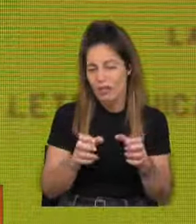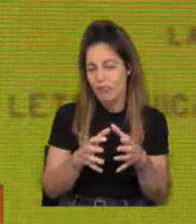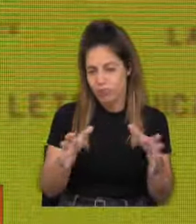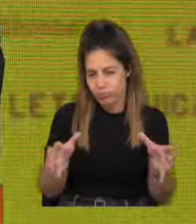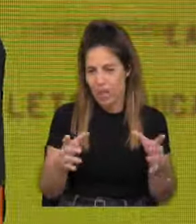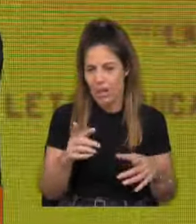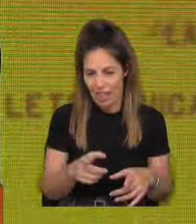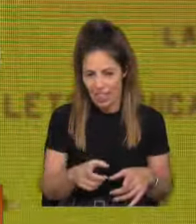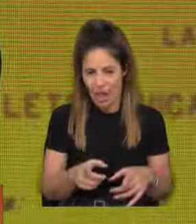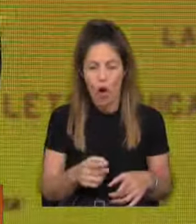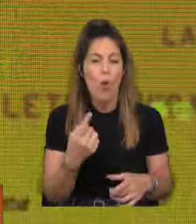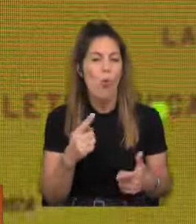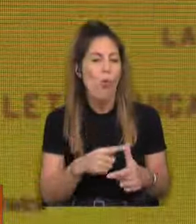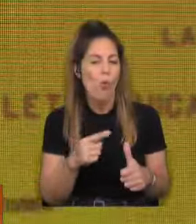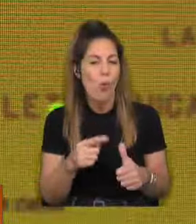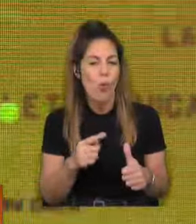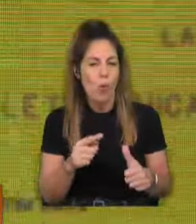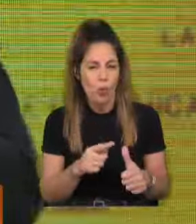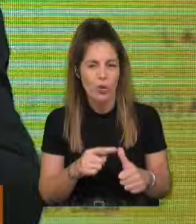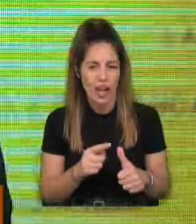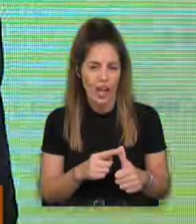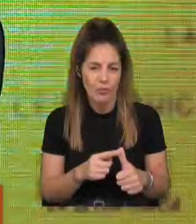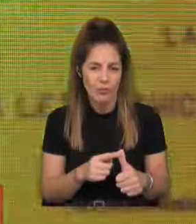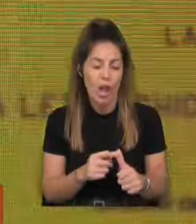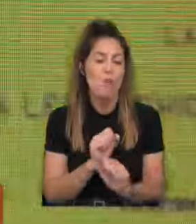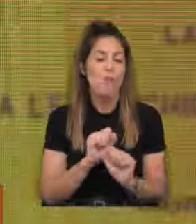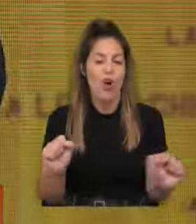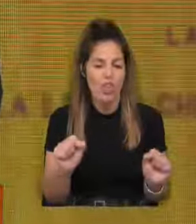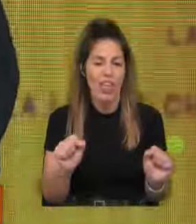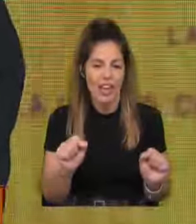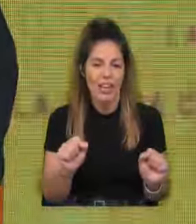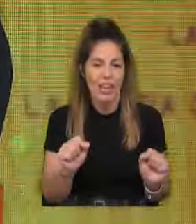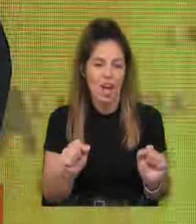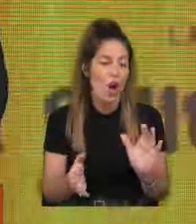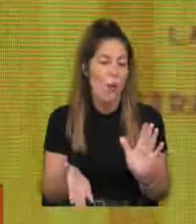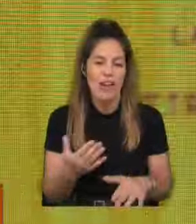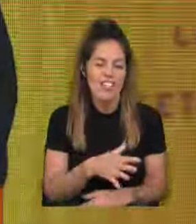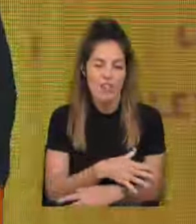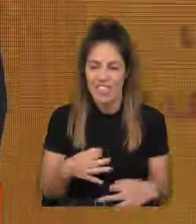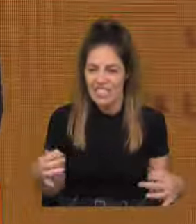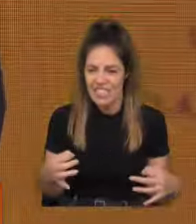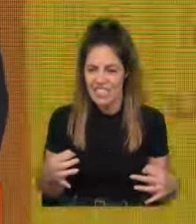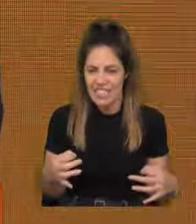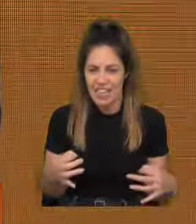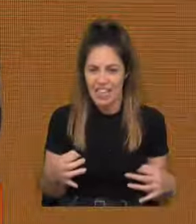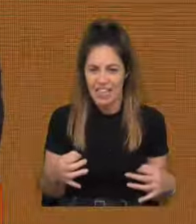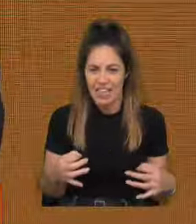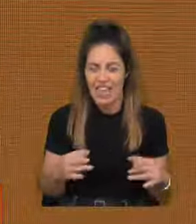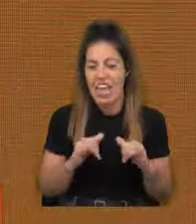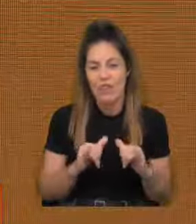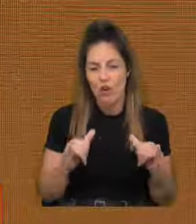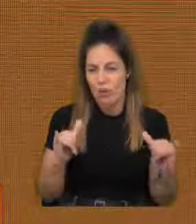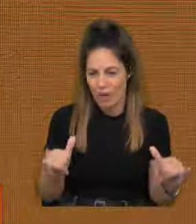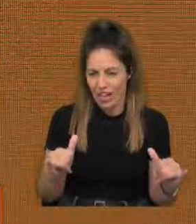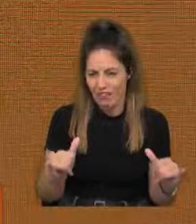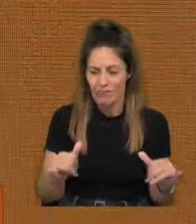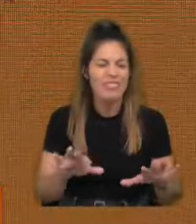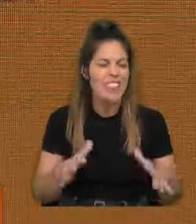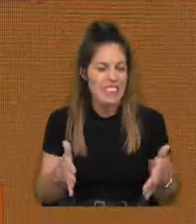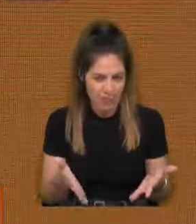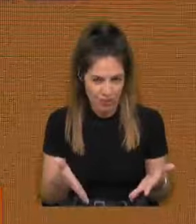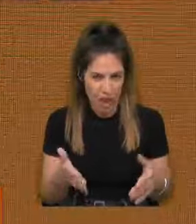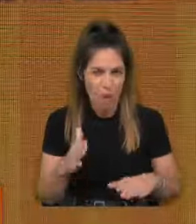una dimensión es la capacidad de fuerzas propias para desplegar con la mayor eficiencia y eficacia posible la pedagogía popular esto que significa